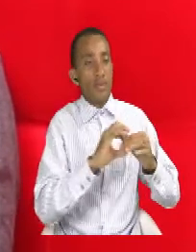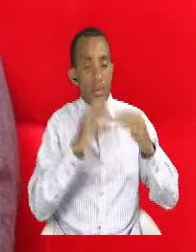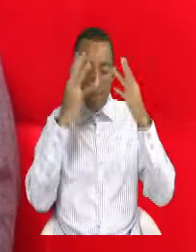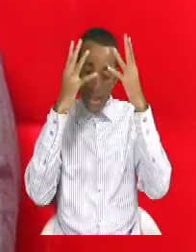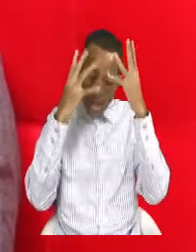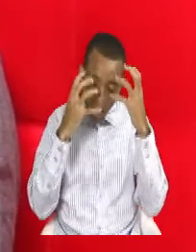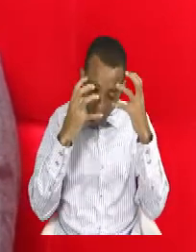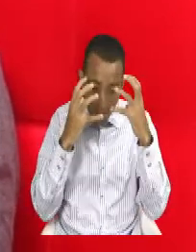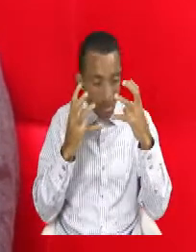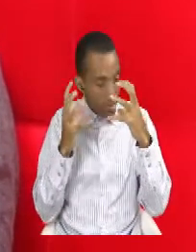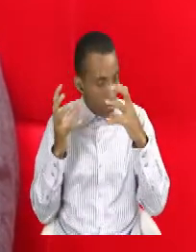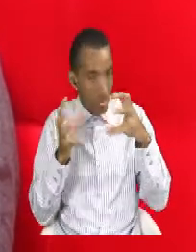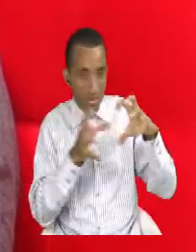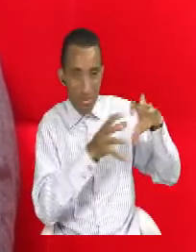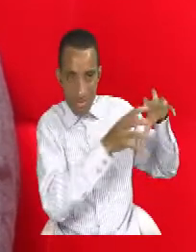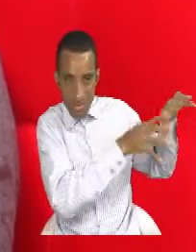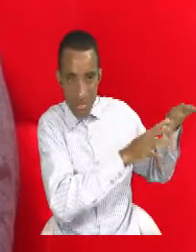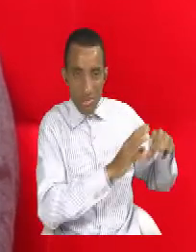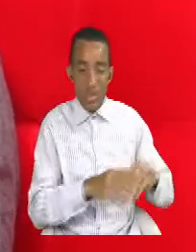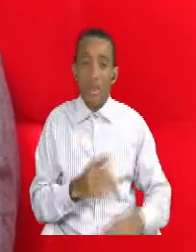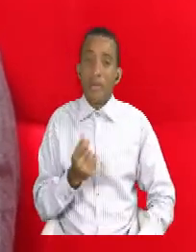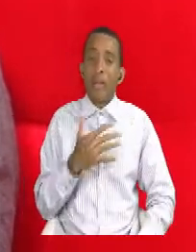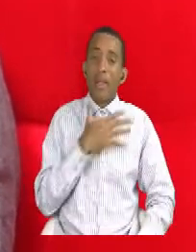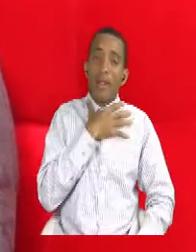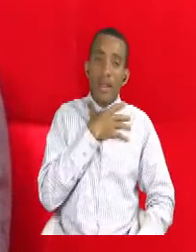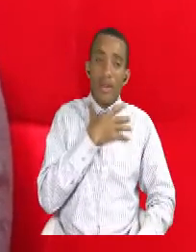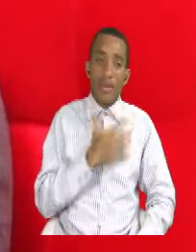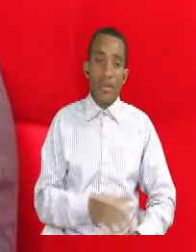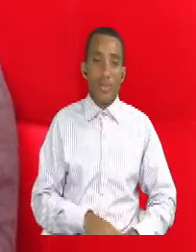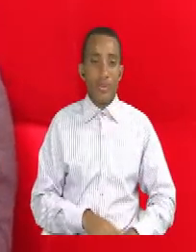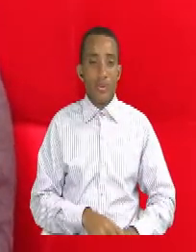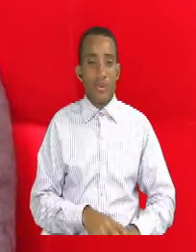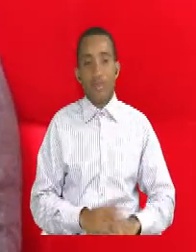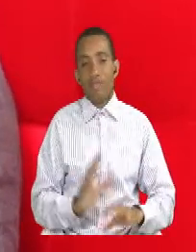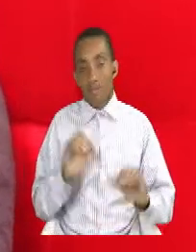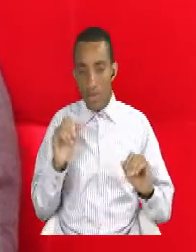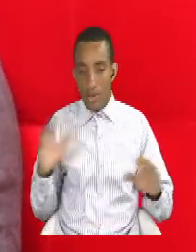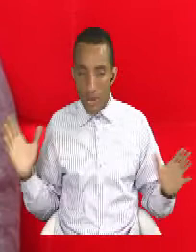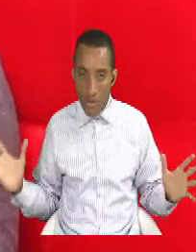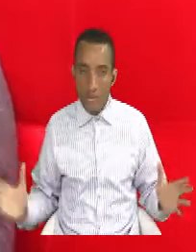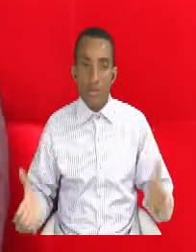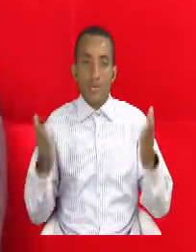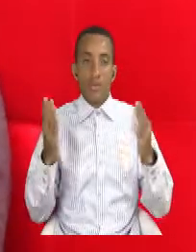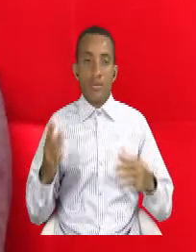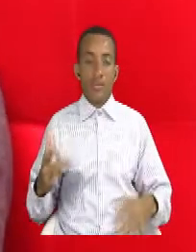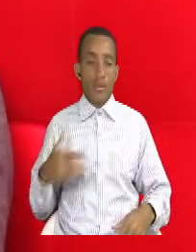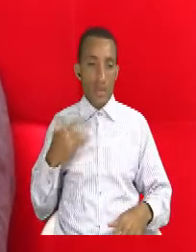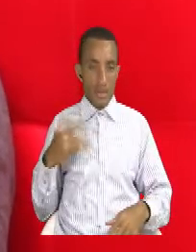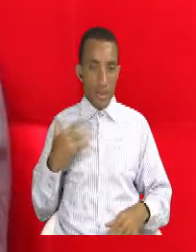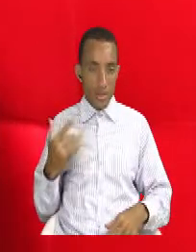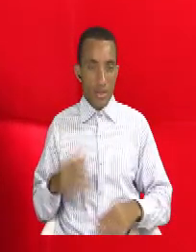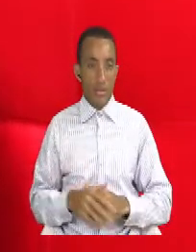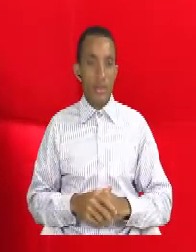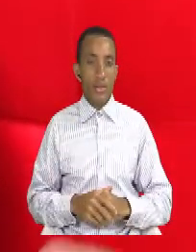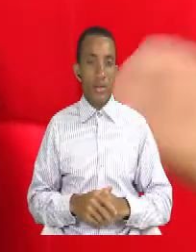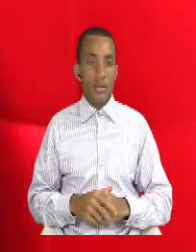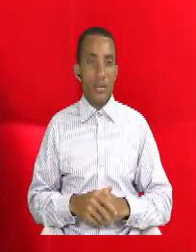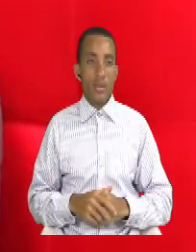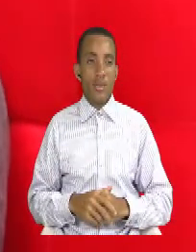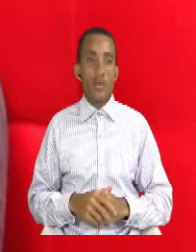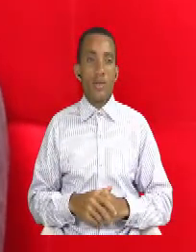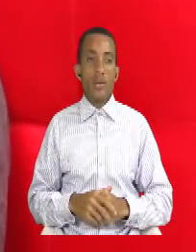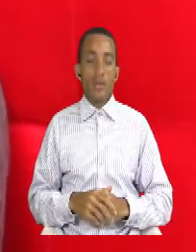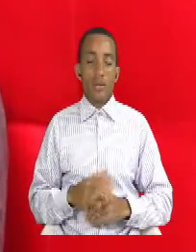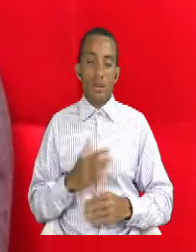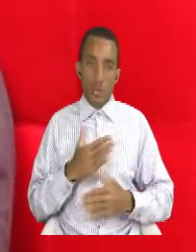de, digamos, monetarias, ¿no? Es que hay que activar la ciudad desde los sentimientos, desde el sentido social, de pertenencia.